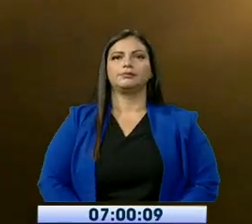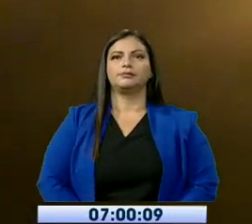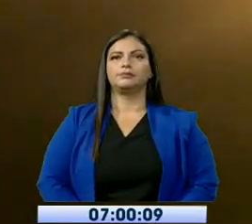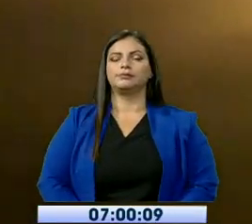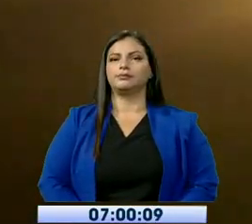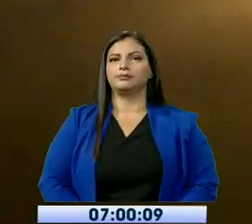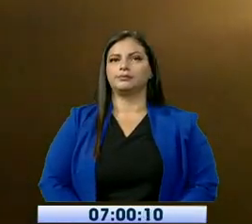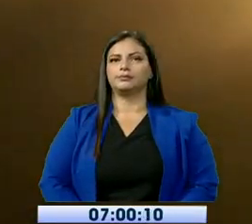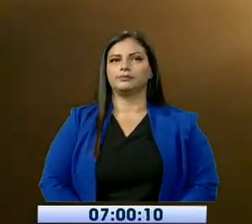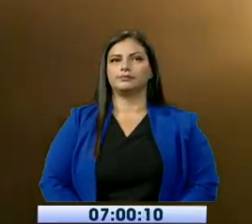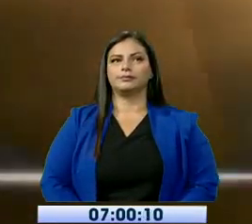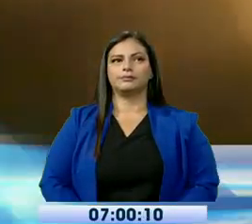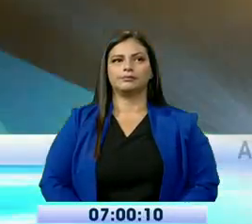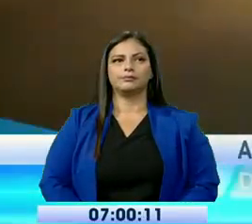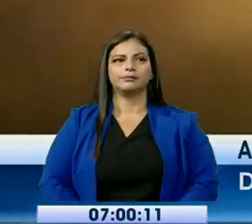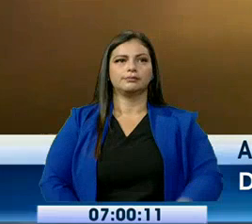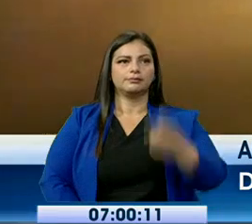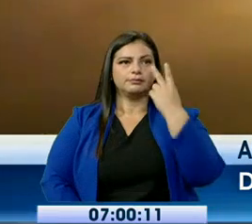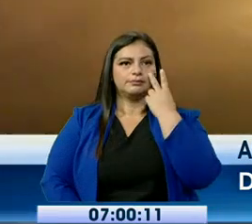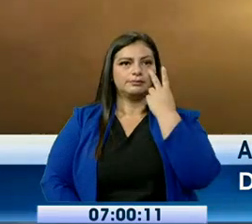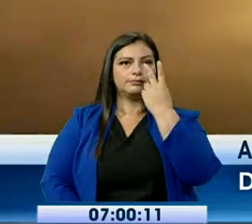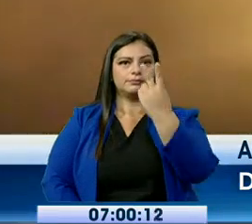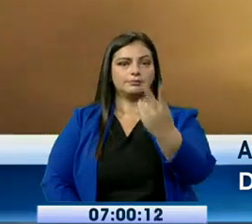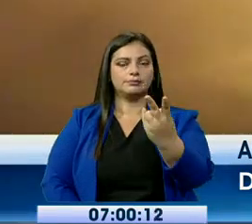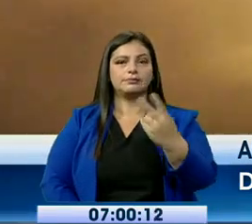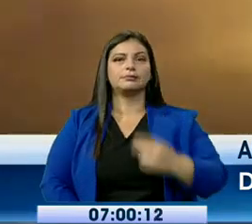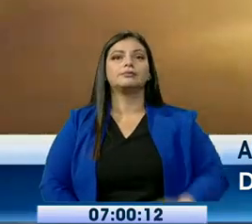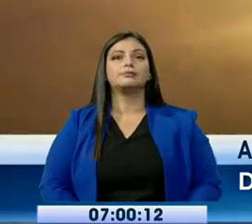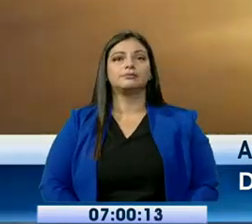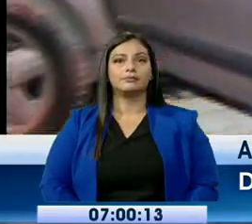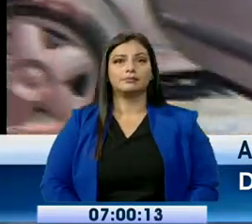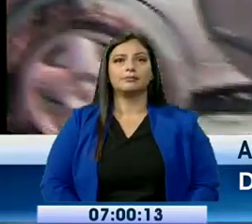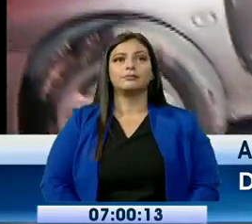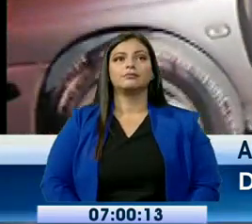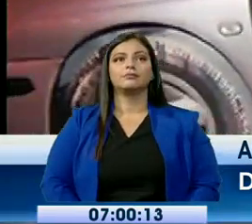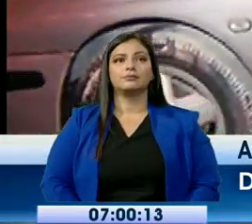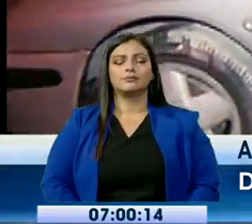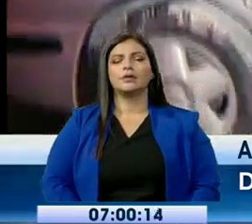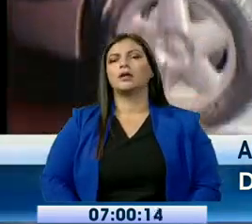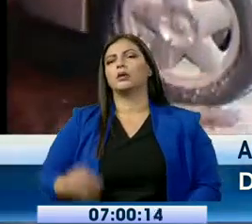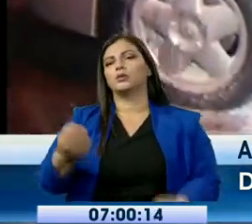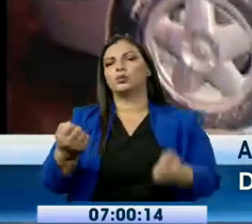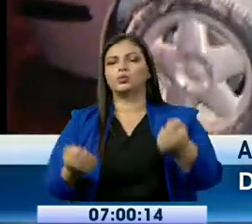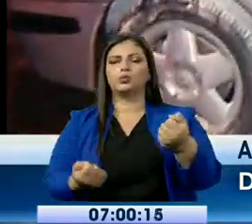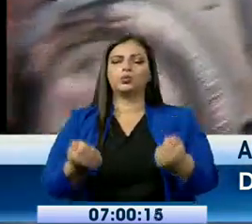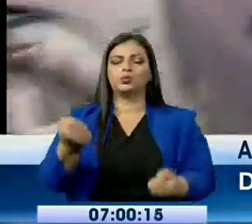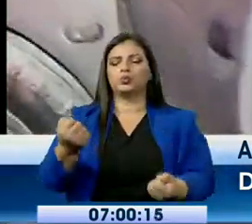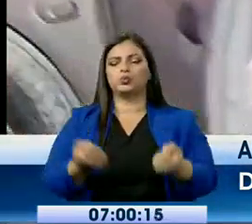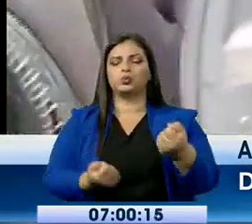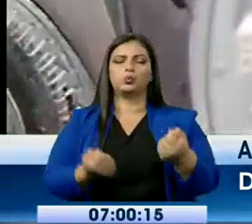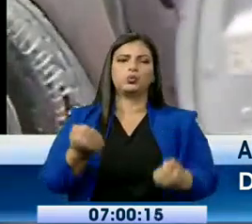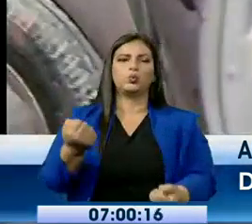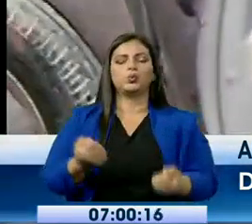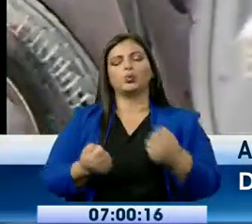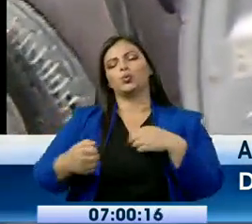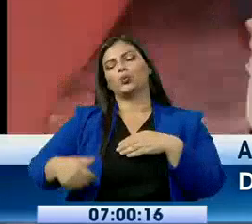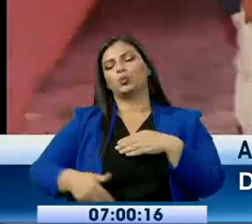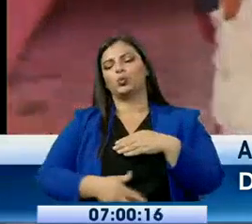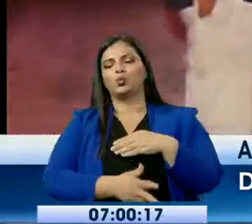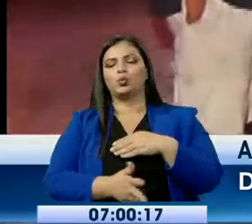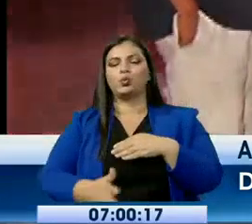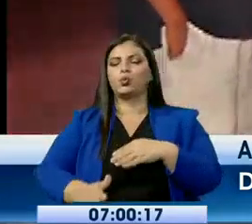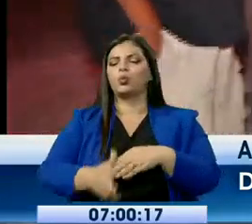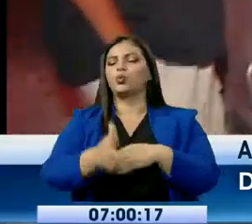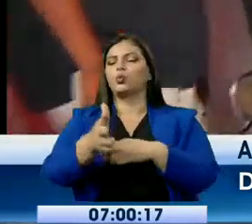Las llamas se apoderaron del auto mientras estaba siendo estacionado en el portal de una vivienda situada en